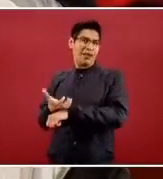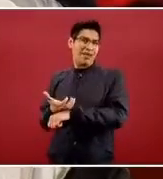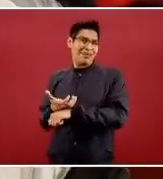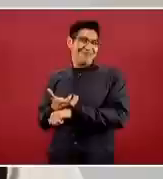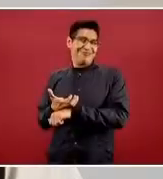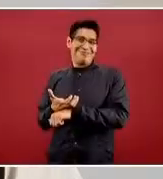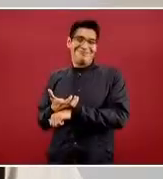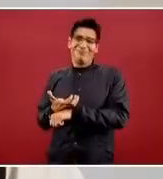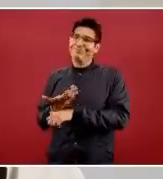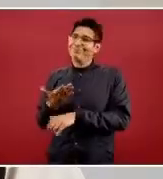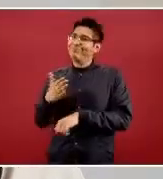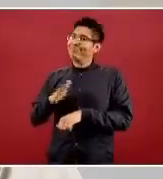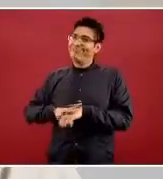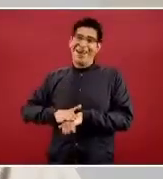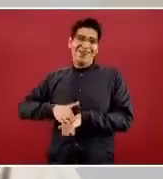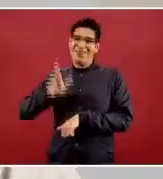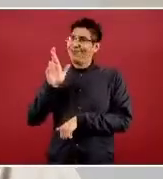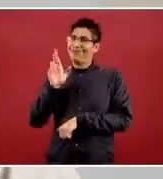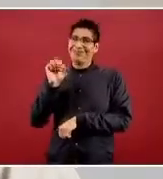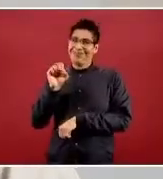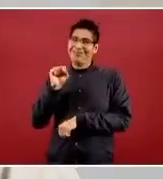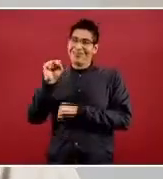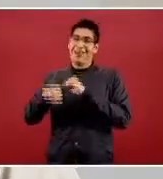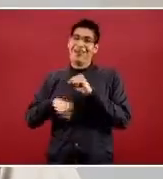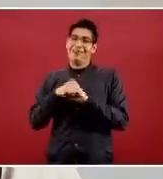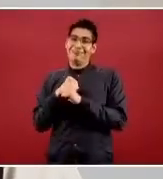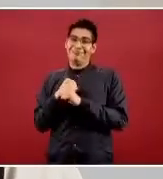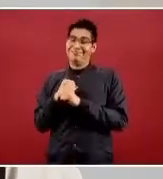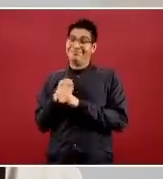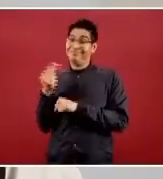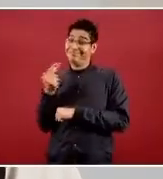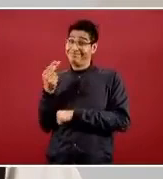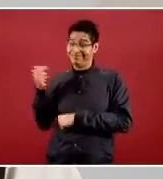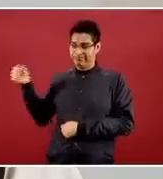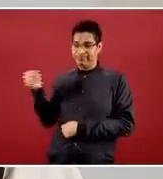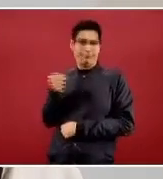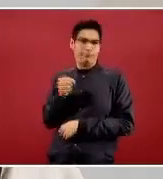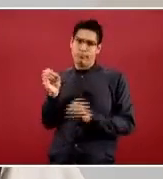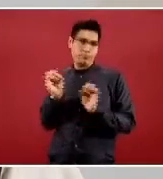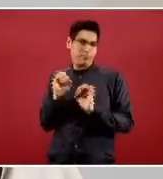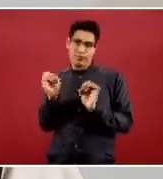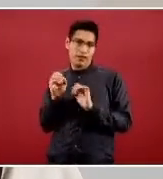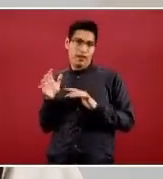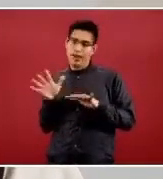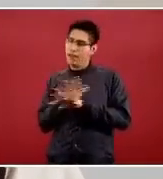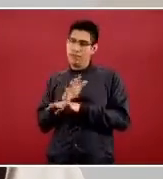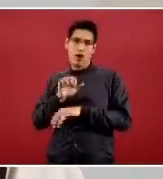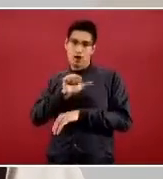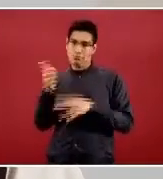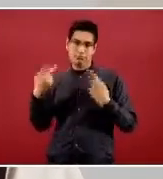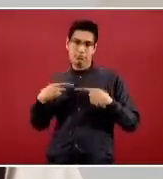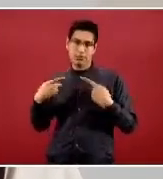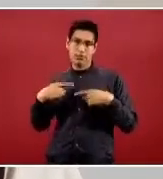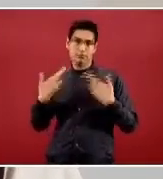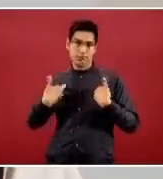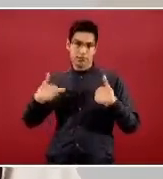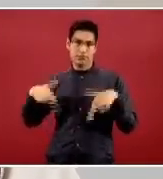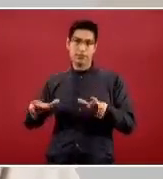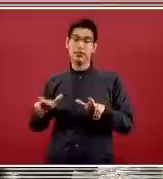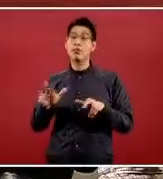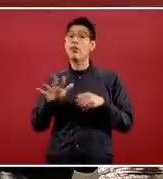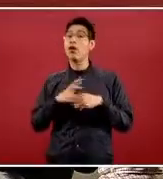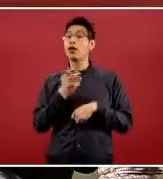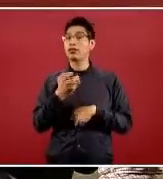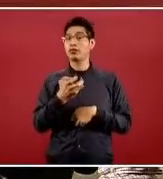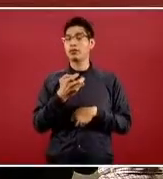años y lo tuvimos que confinar a su domicilio para no tenerlo expuesto. En conferencia de prensa, con